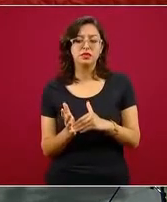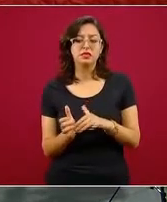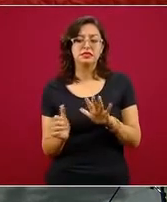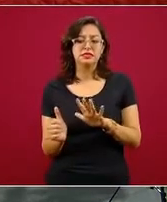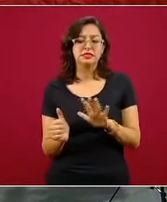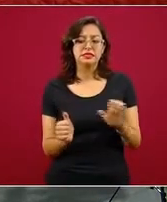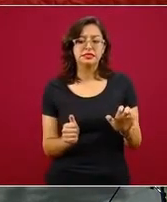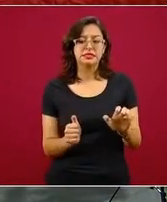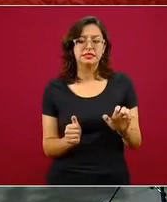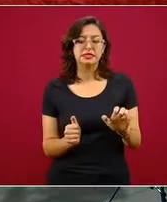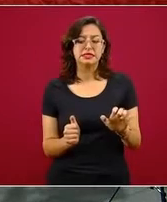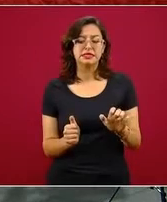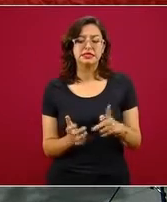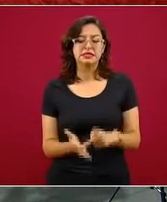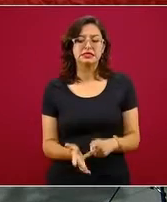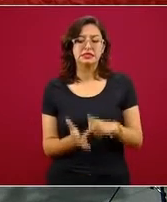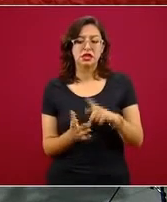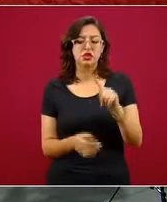4.600